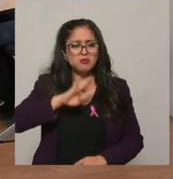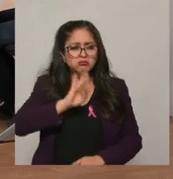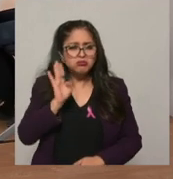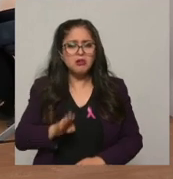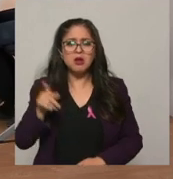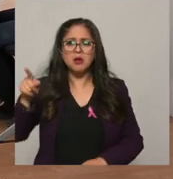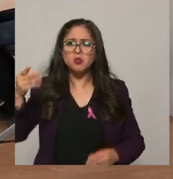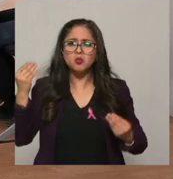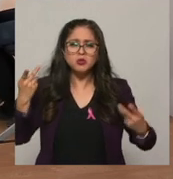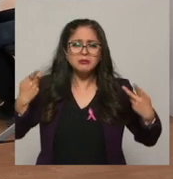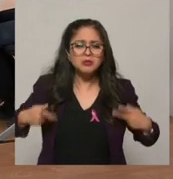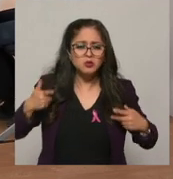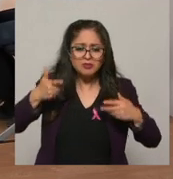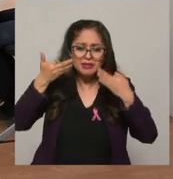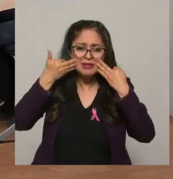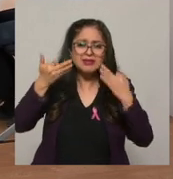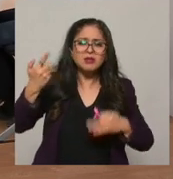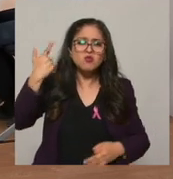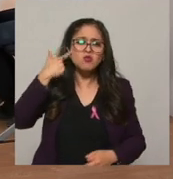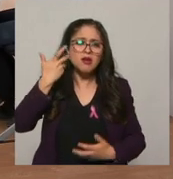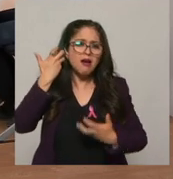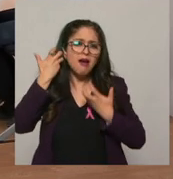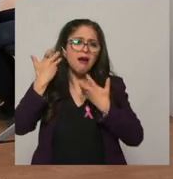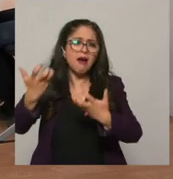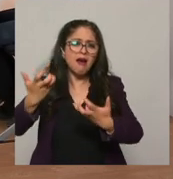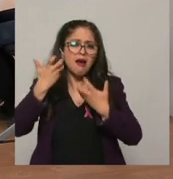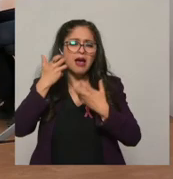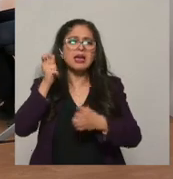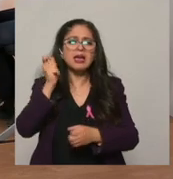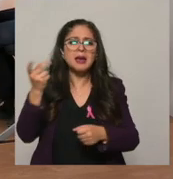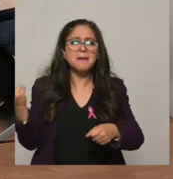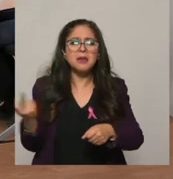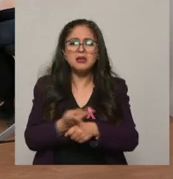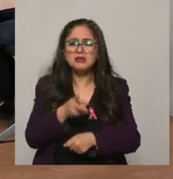que escuchan los gritos, todo lo que ocurrió,